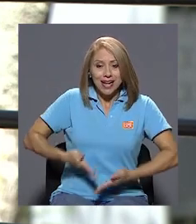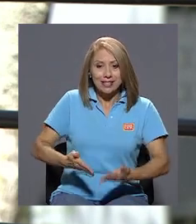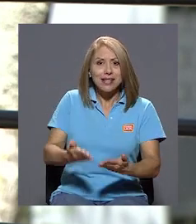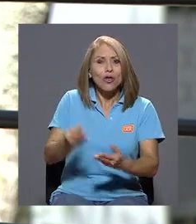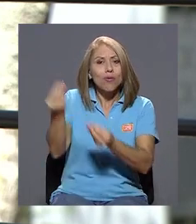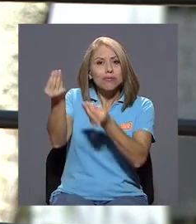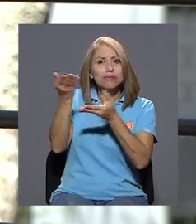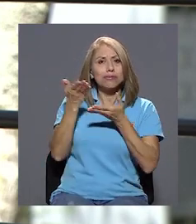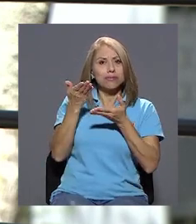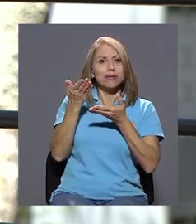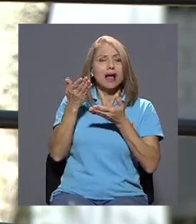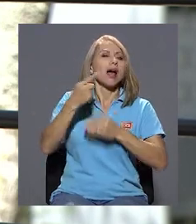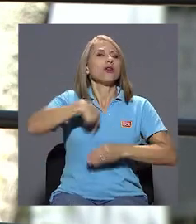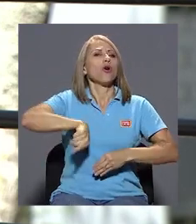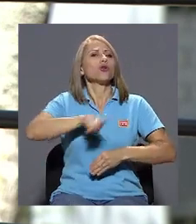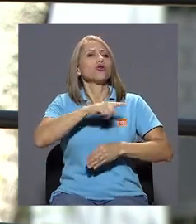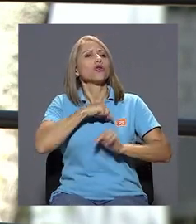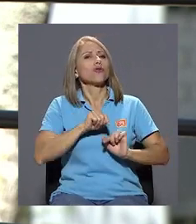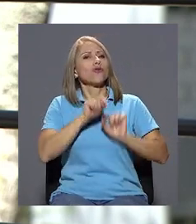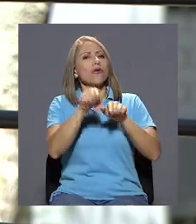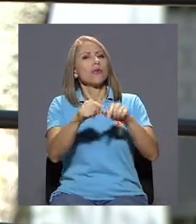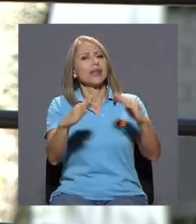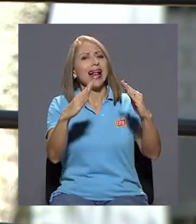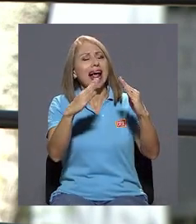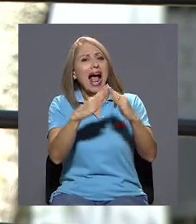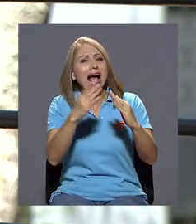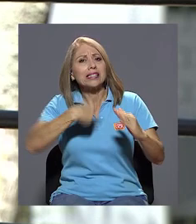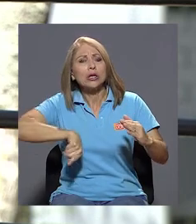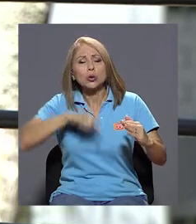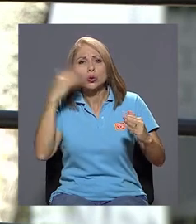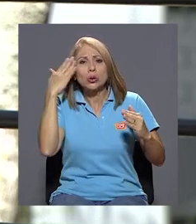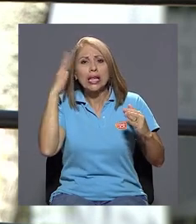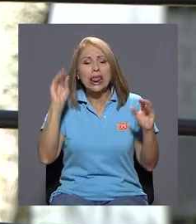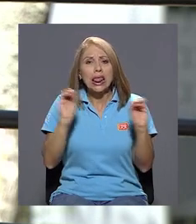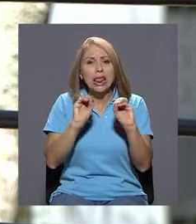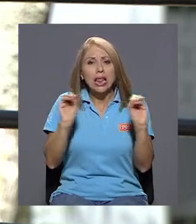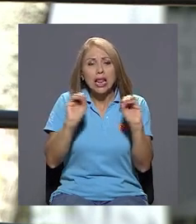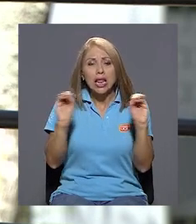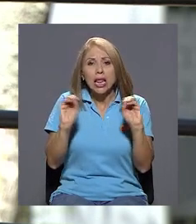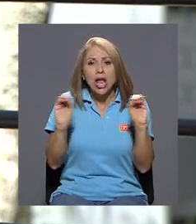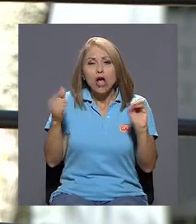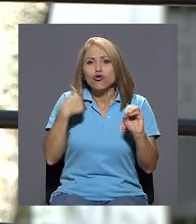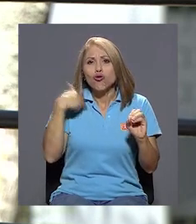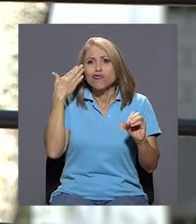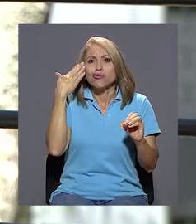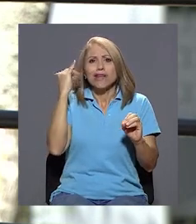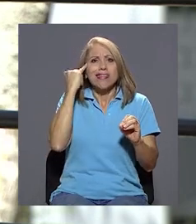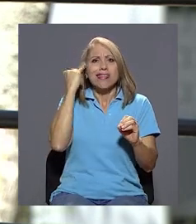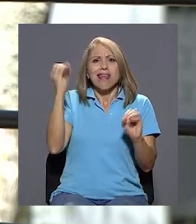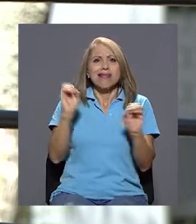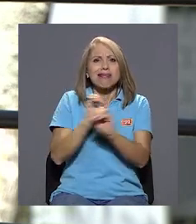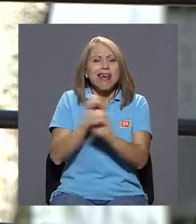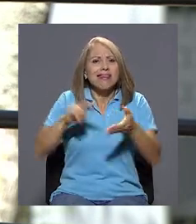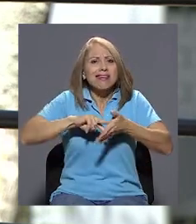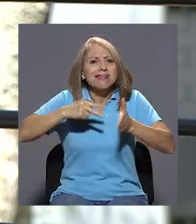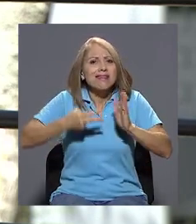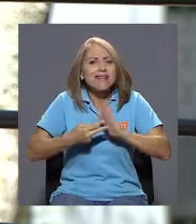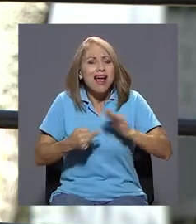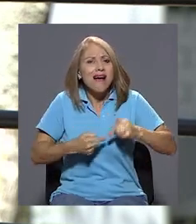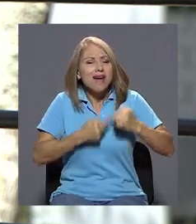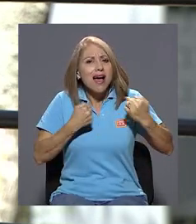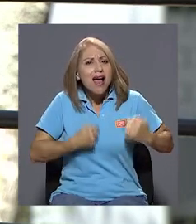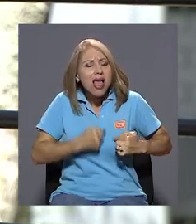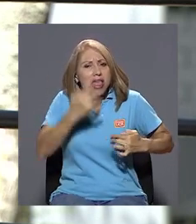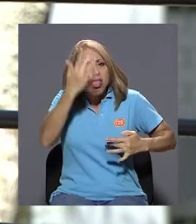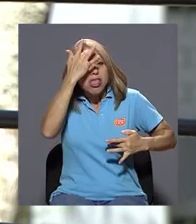enviaron a la casa y era un mundo desconocido. No tenía idea que era una cardiopatía congénita. Entonces me